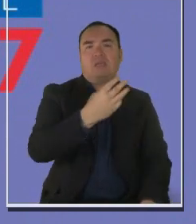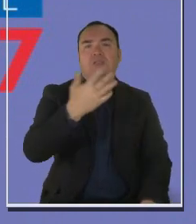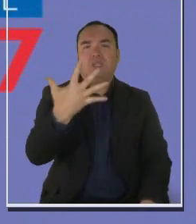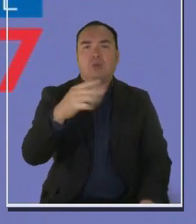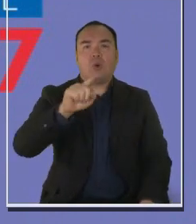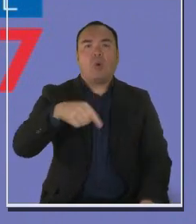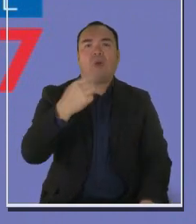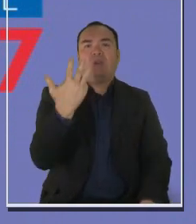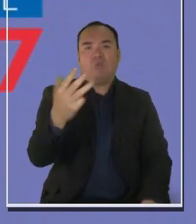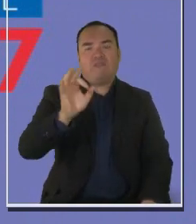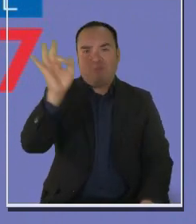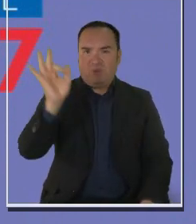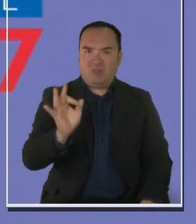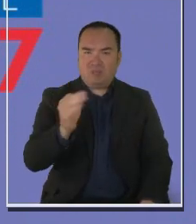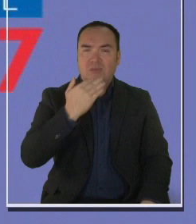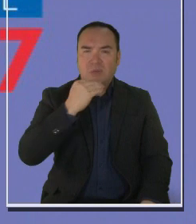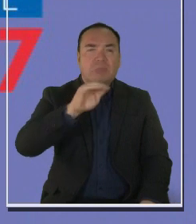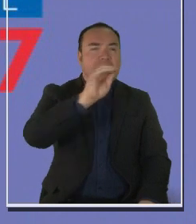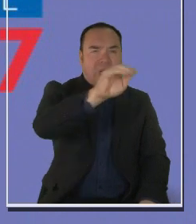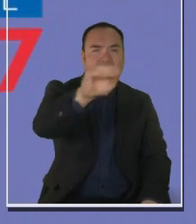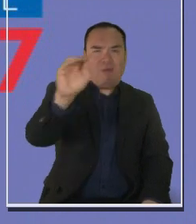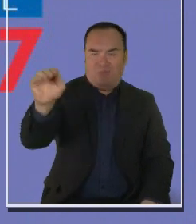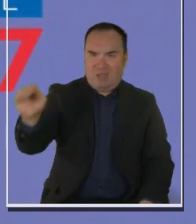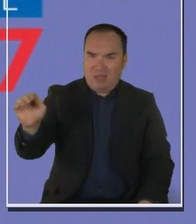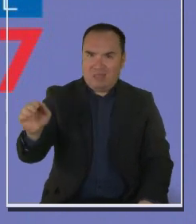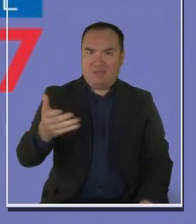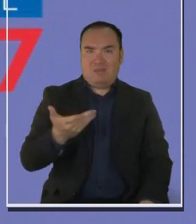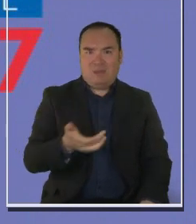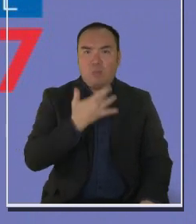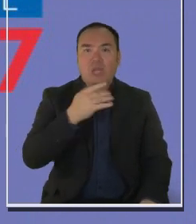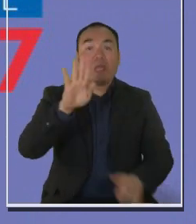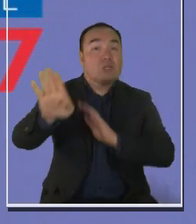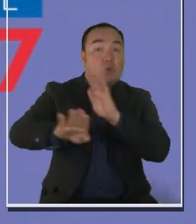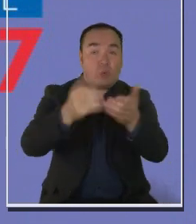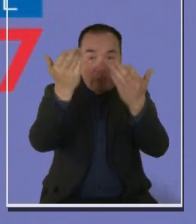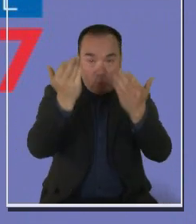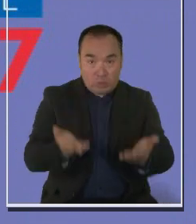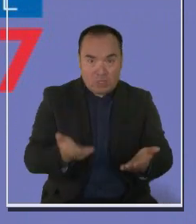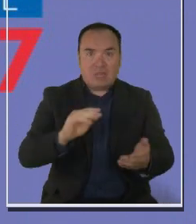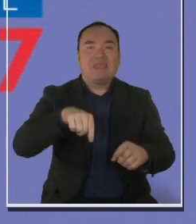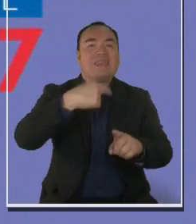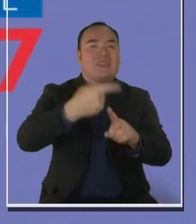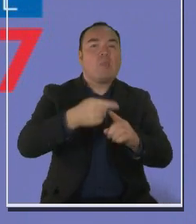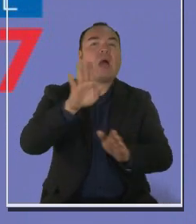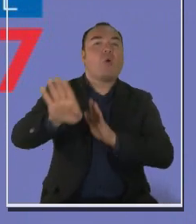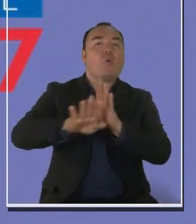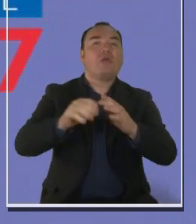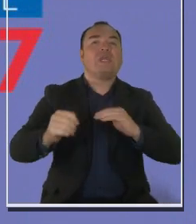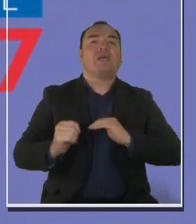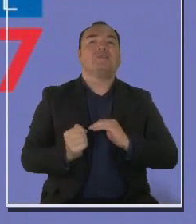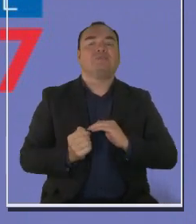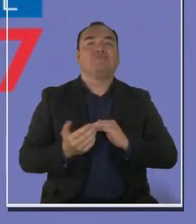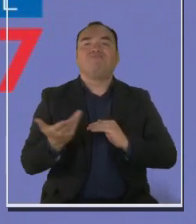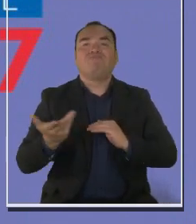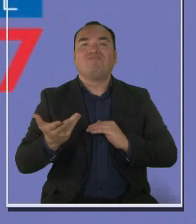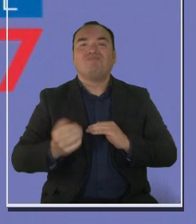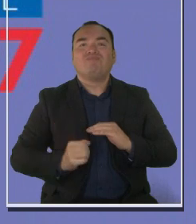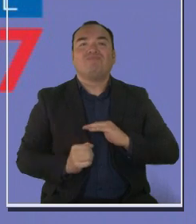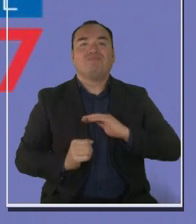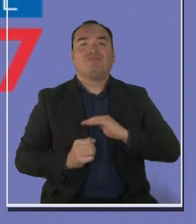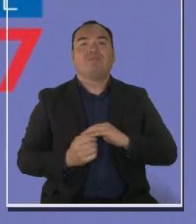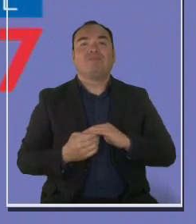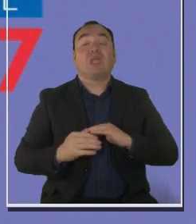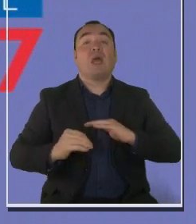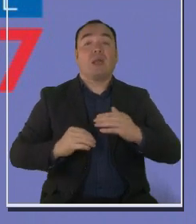35,9%. Queremos llamarlas también, porque no solamente están protegiéndose ustedes, sino que también están protegiendo a los